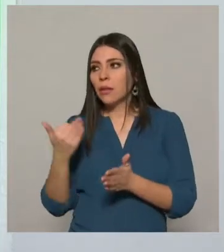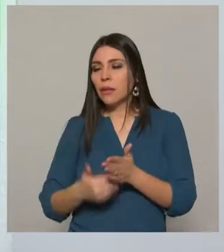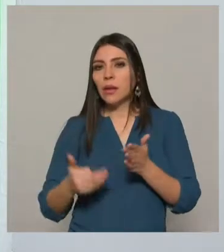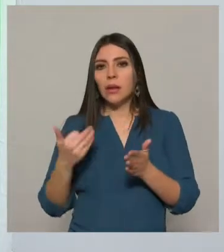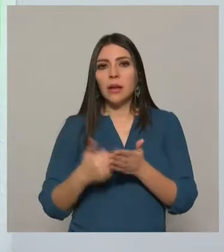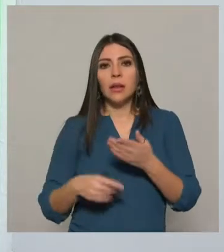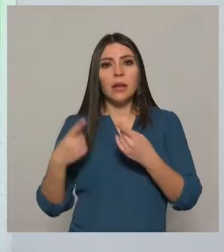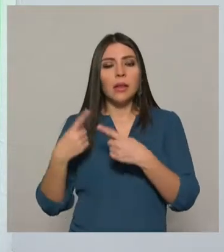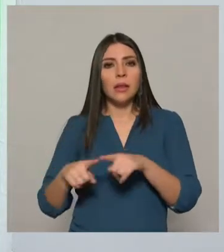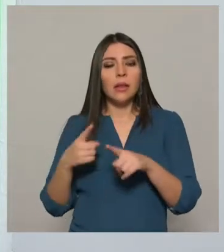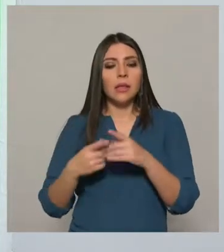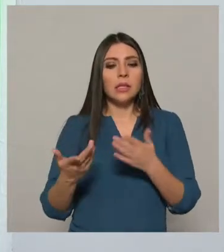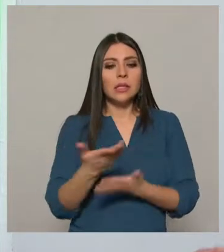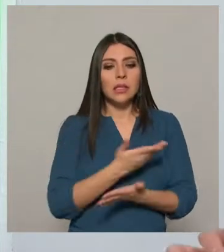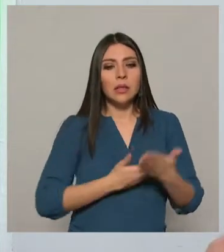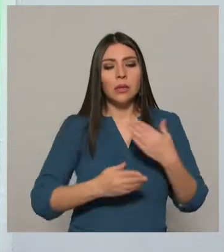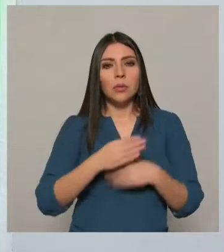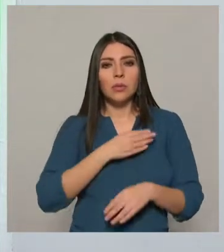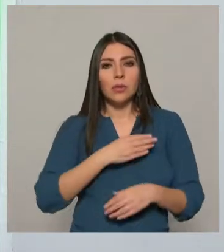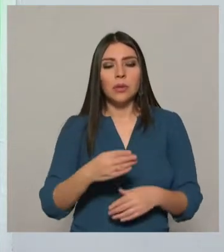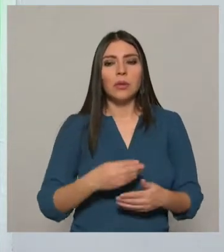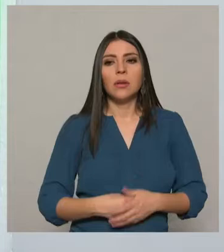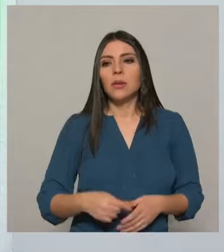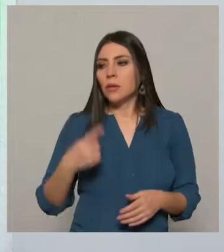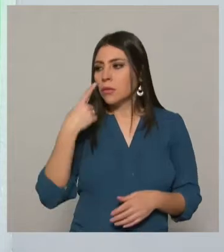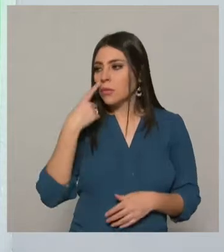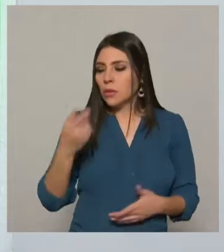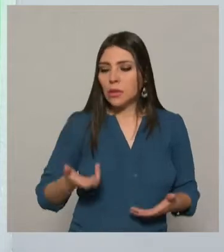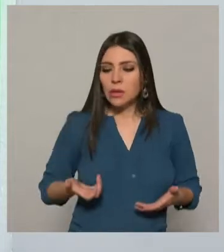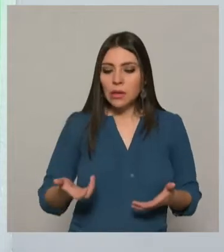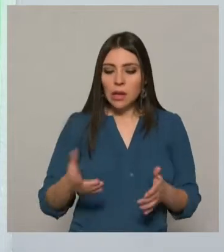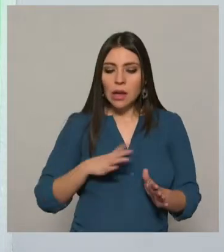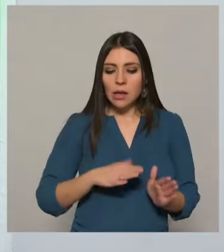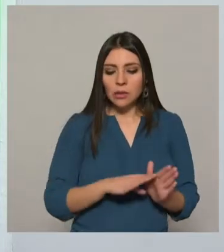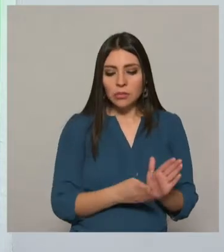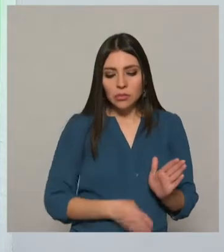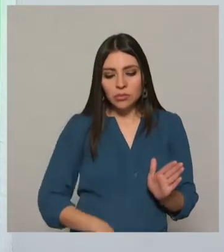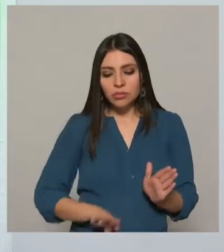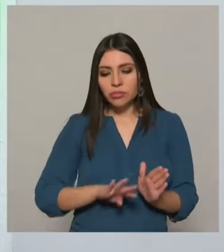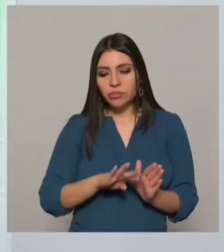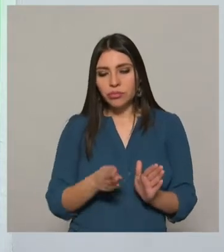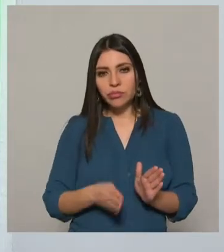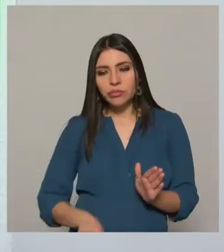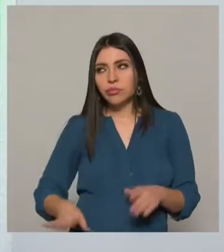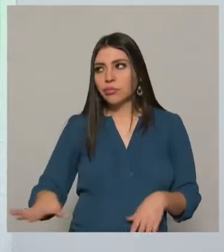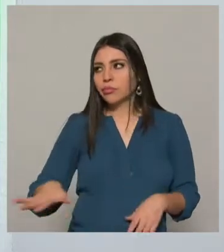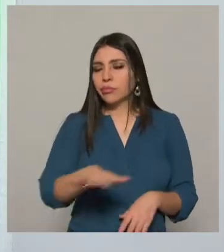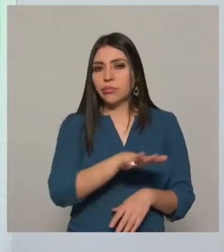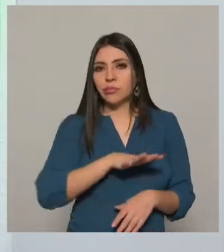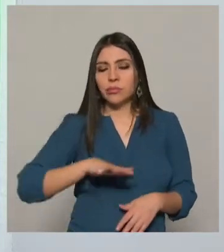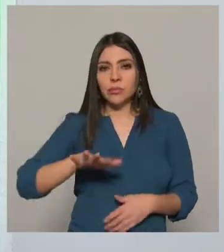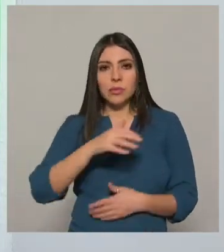servicios de calidad. Vemos baches por toda la ciudad,